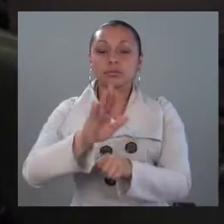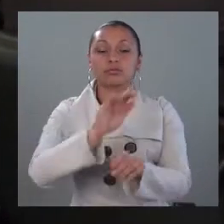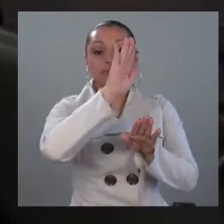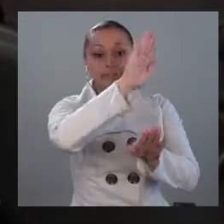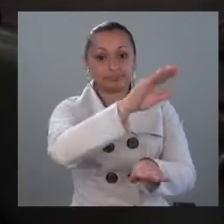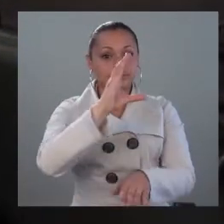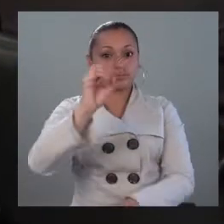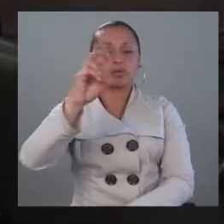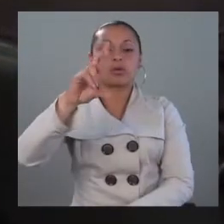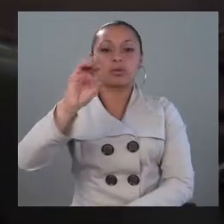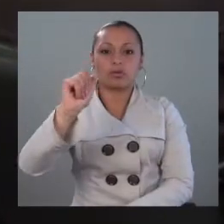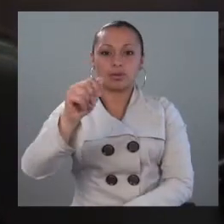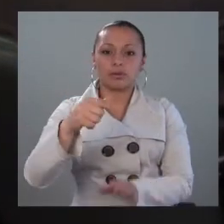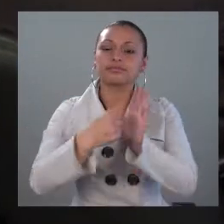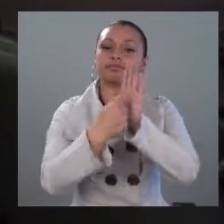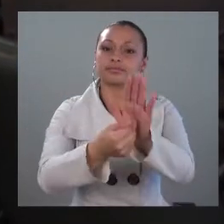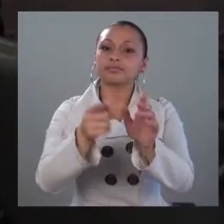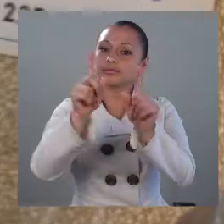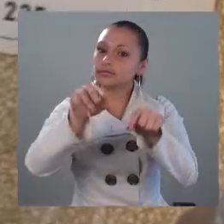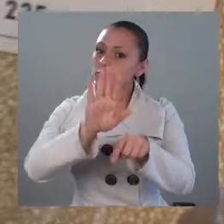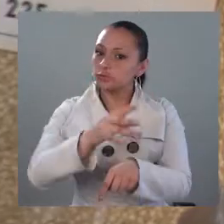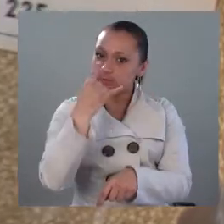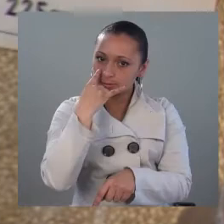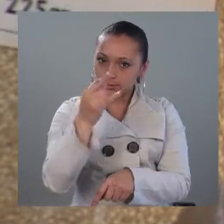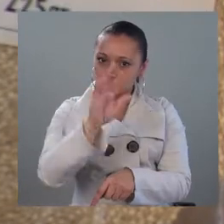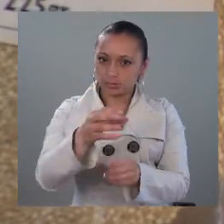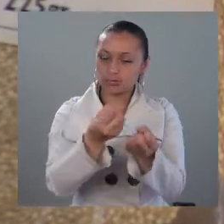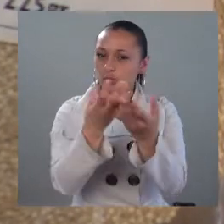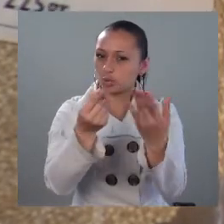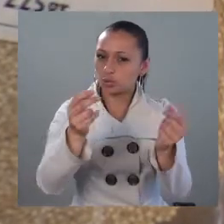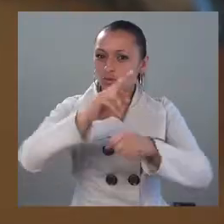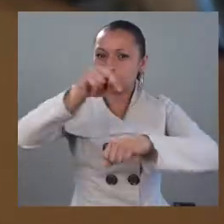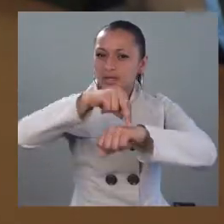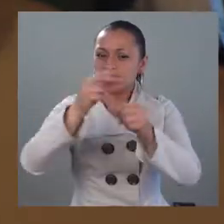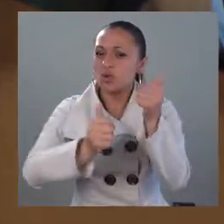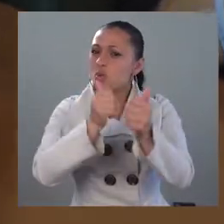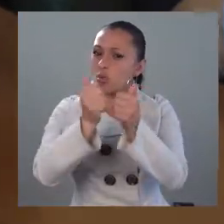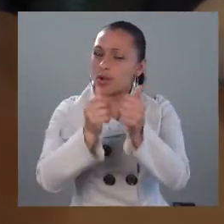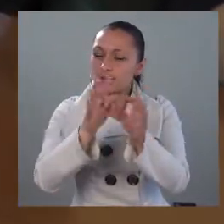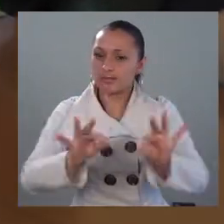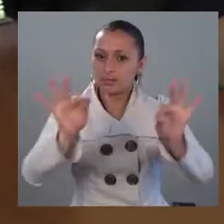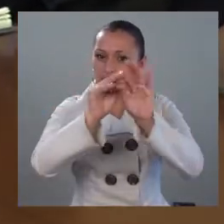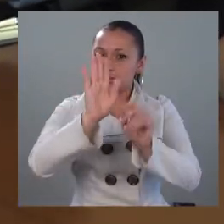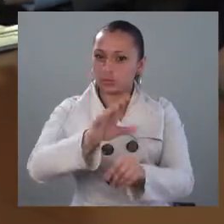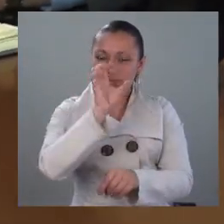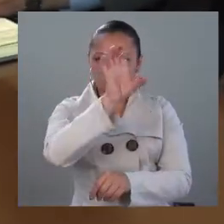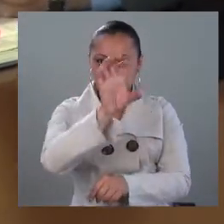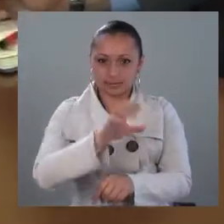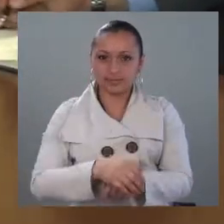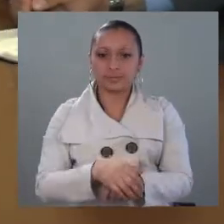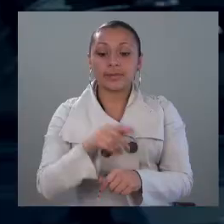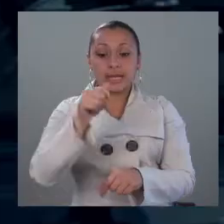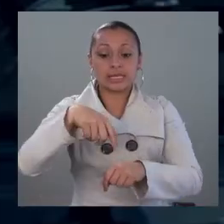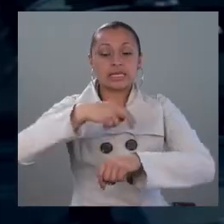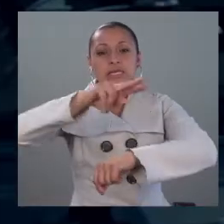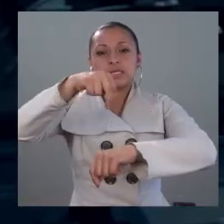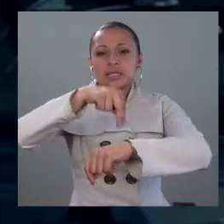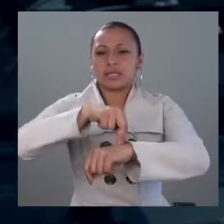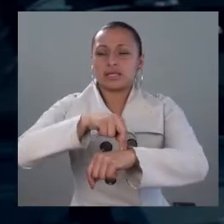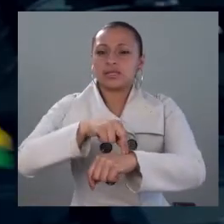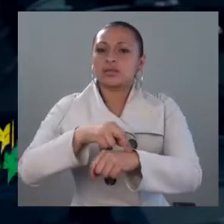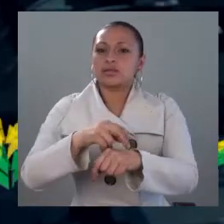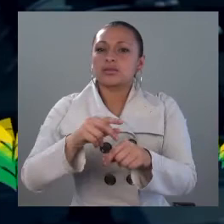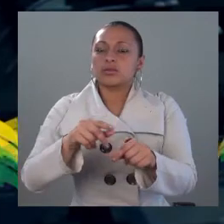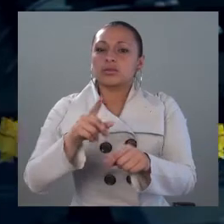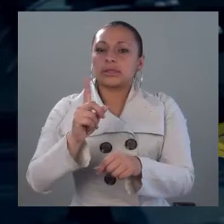señor embajador de Corea en Colombia expresó cuáles son sus intereses también en productos nariñenses que podrían ser exportados hacia su país. Y aquí